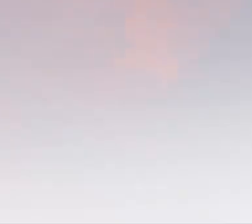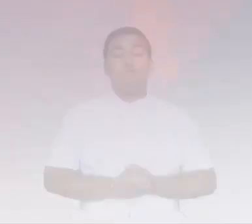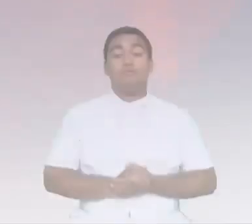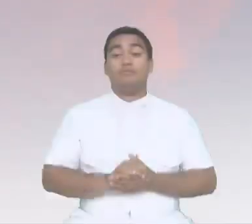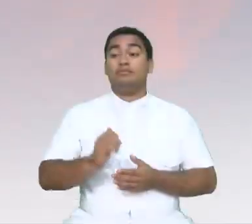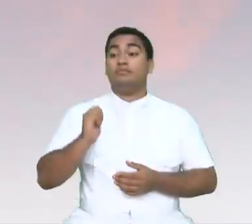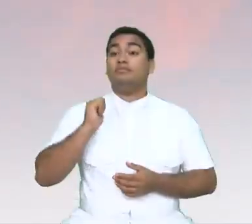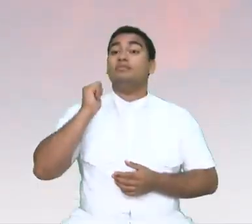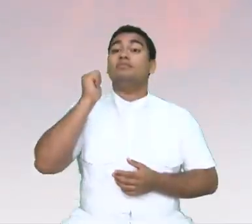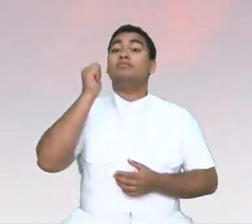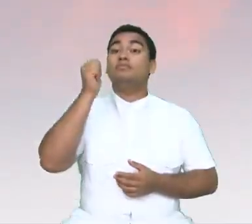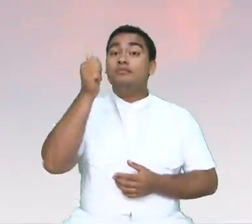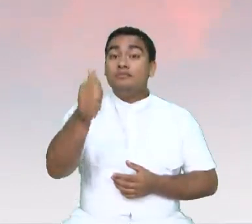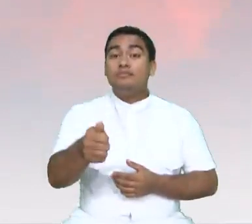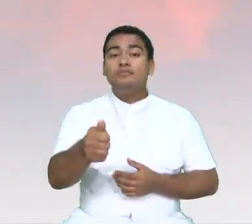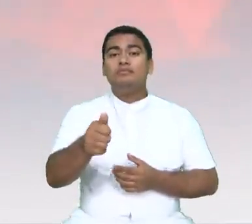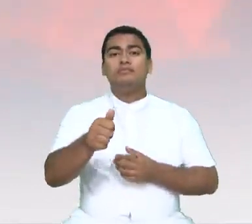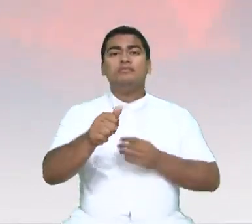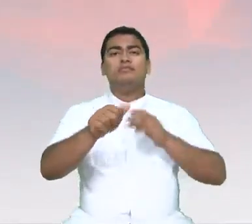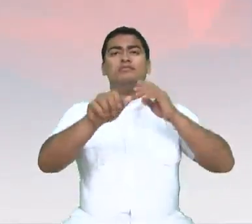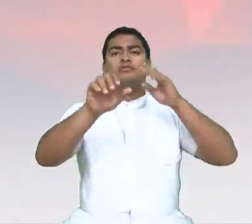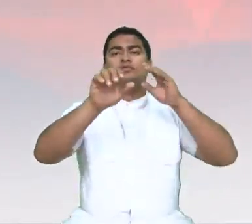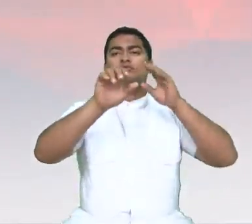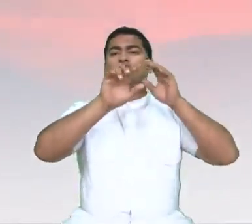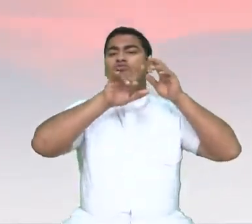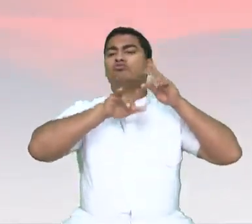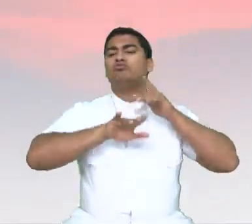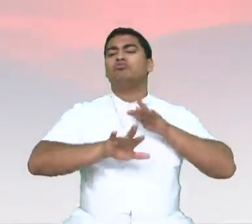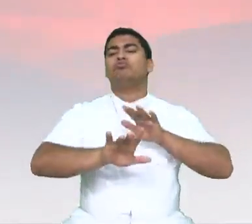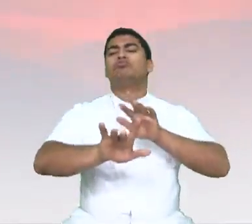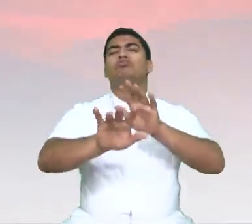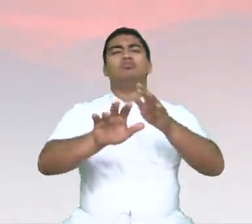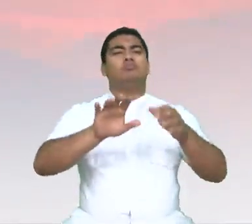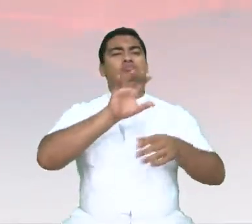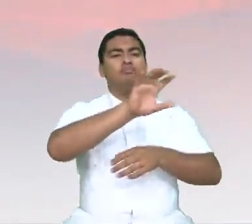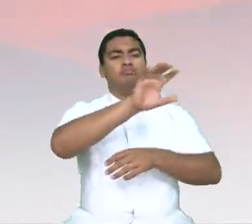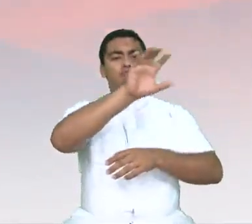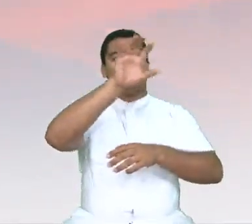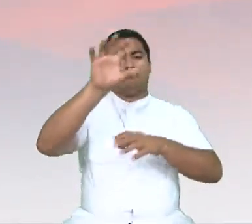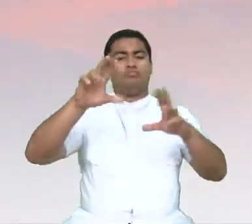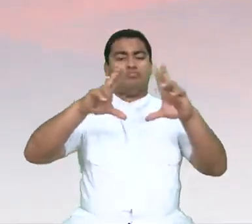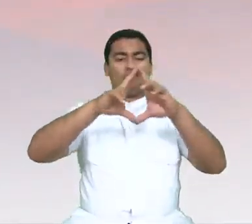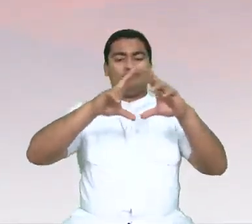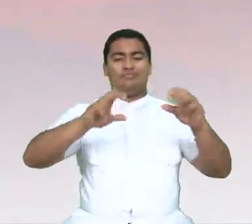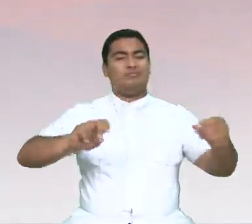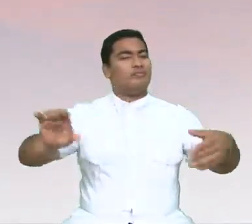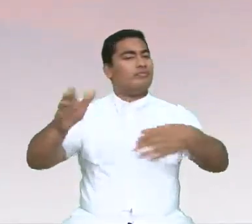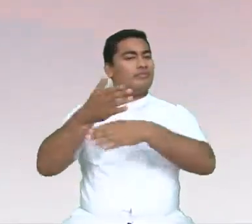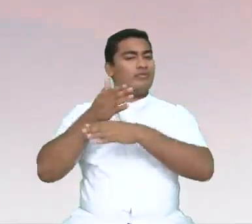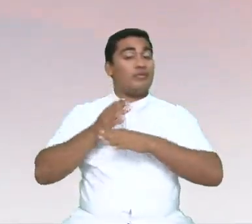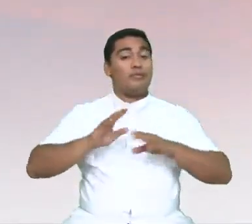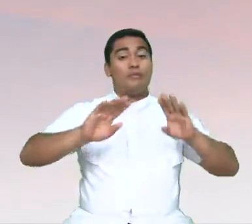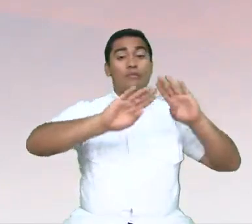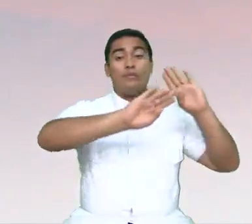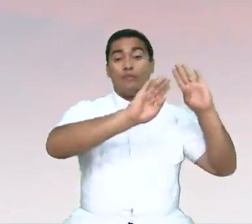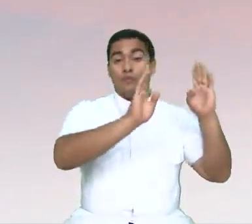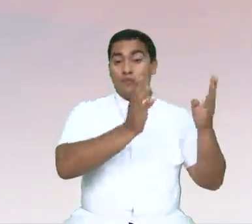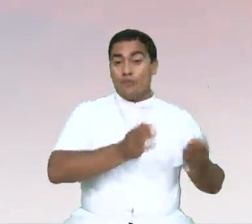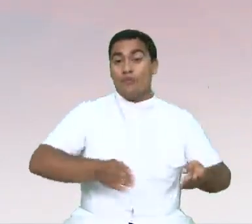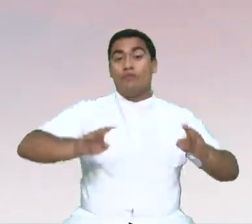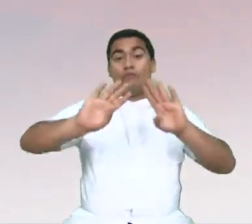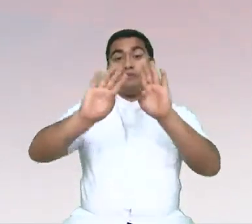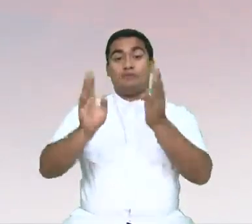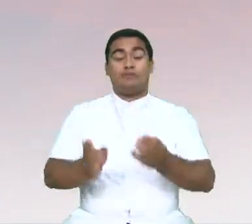Mañana caminamos en todo el país. En todo el país las mujeres orgullosas,